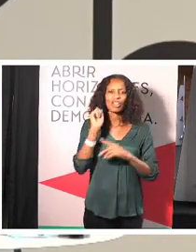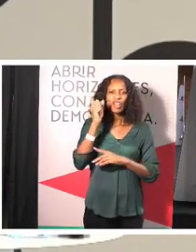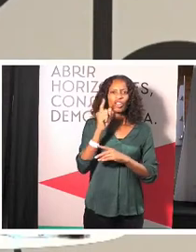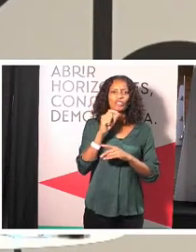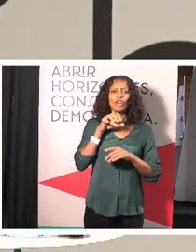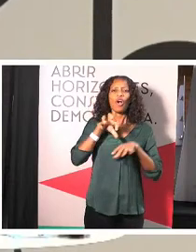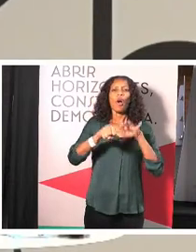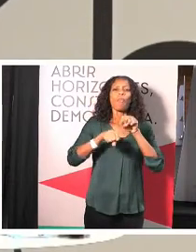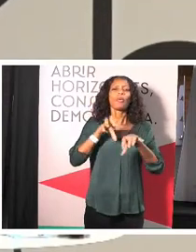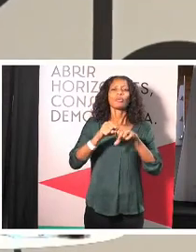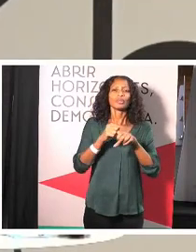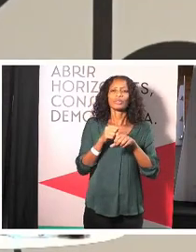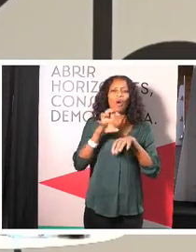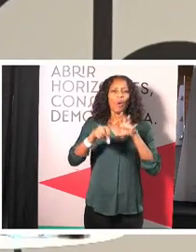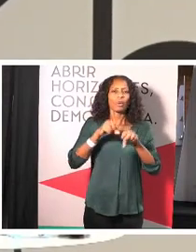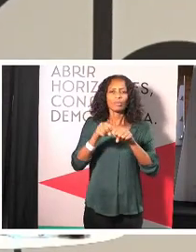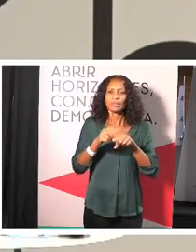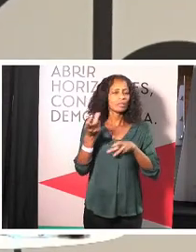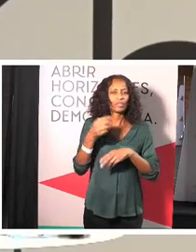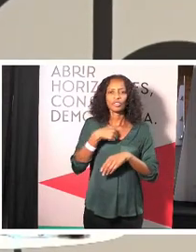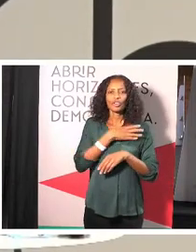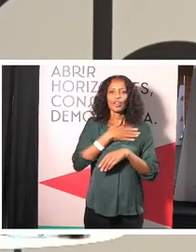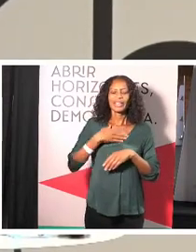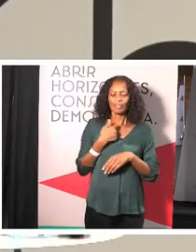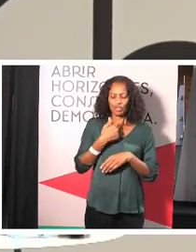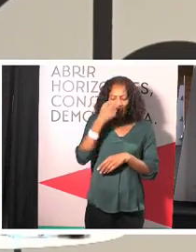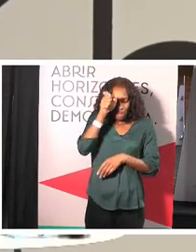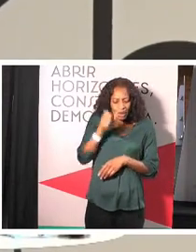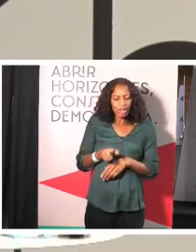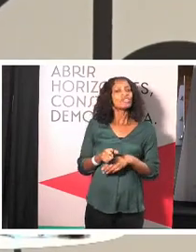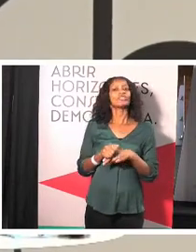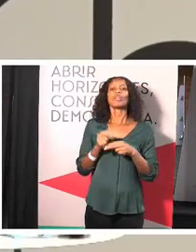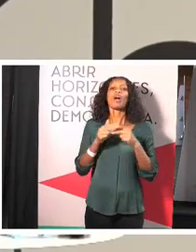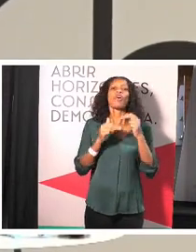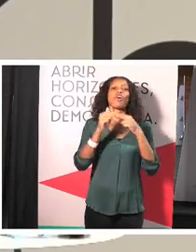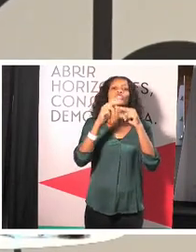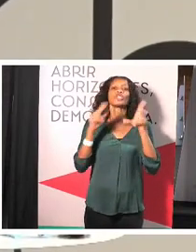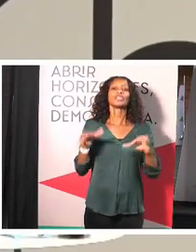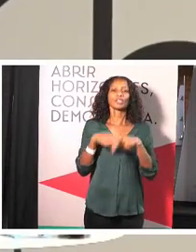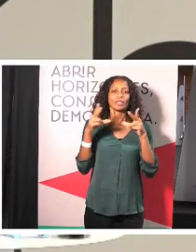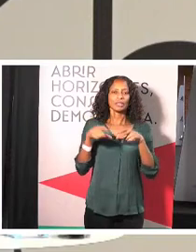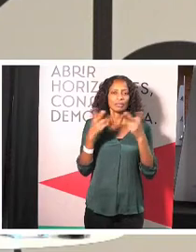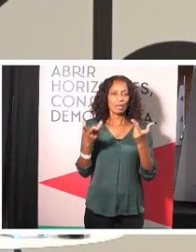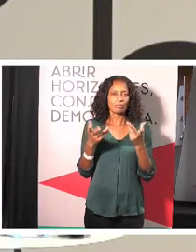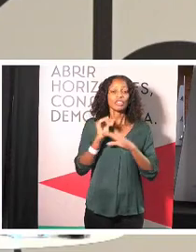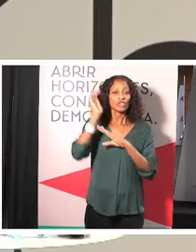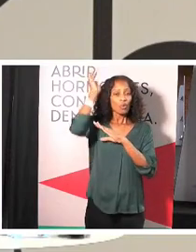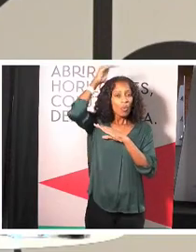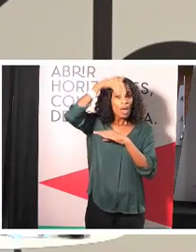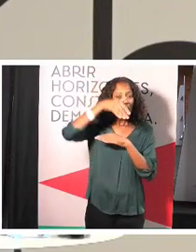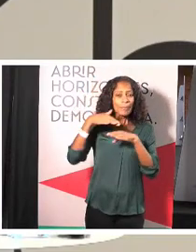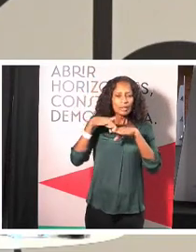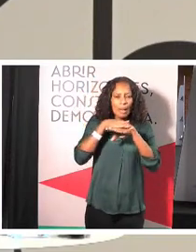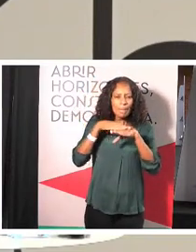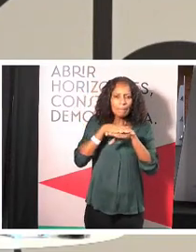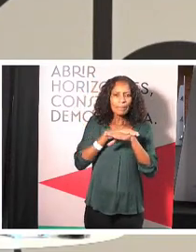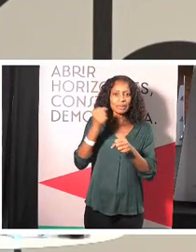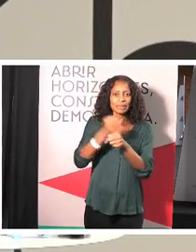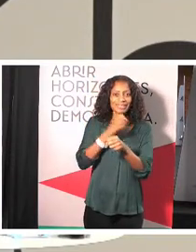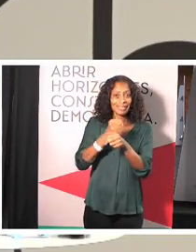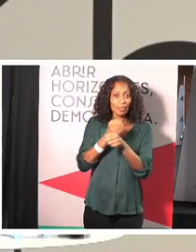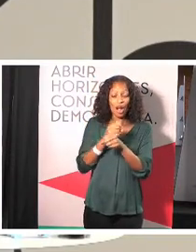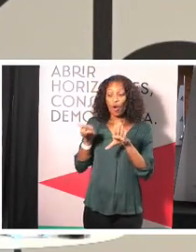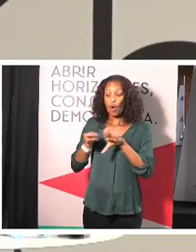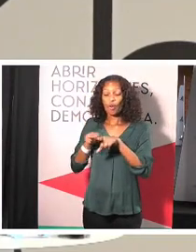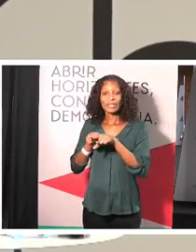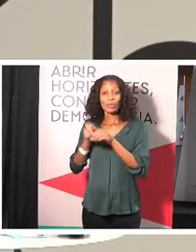y a construir comunidad. Pues eso es básicamente lo que hay que hacer. Lo que decía antes de una república basada en el trabajo, como decía la Constitución italiana, y estas